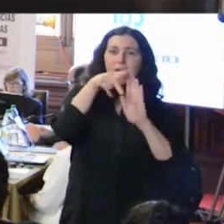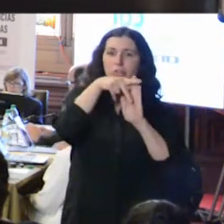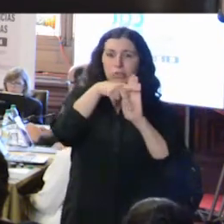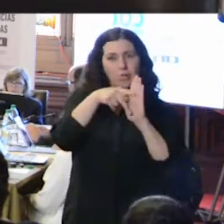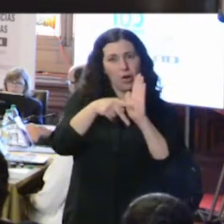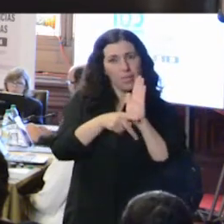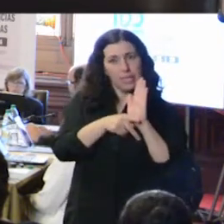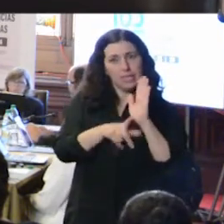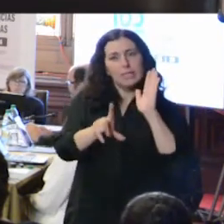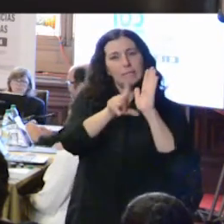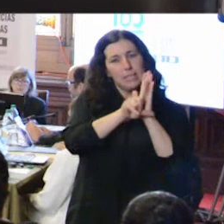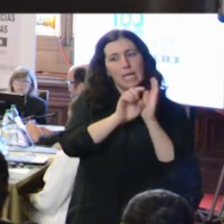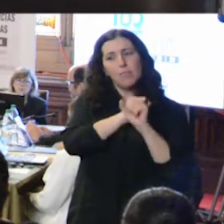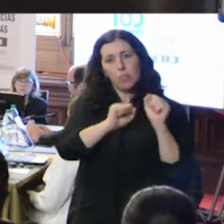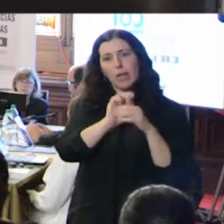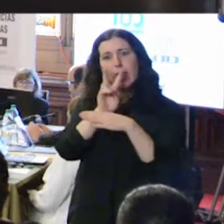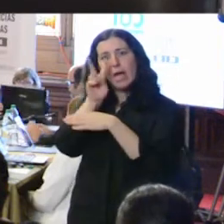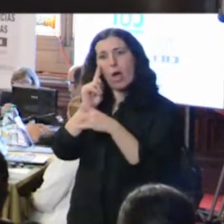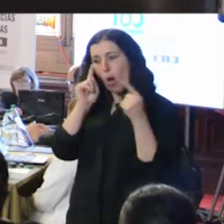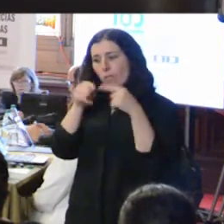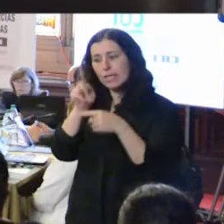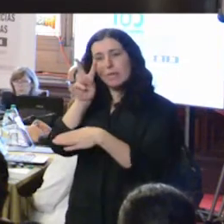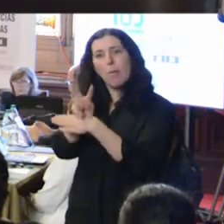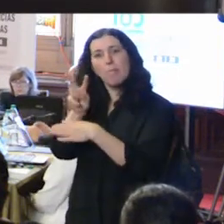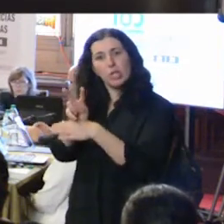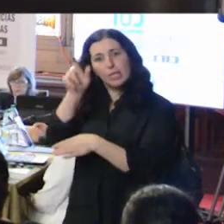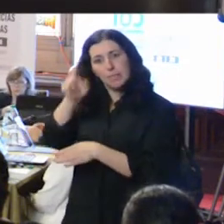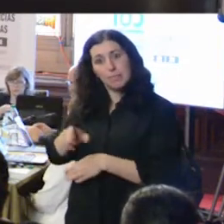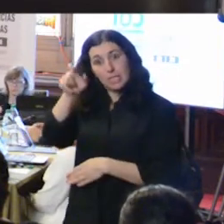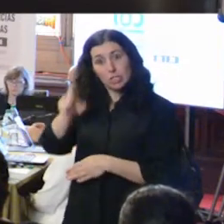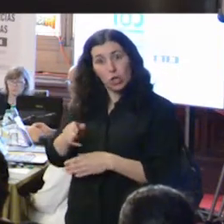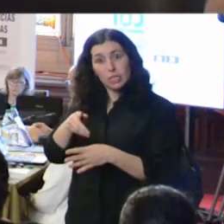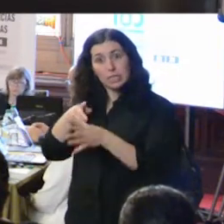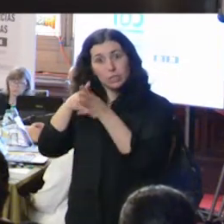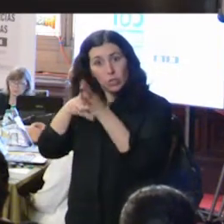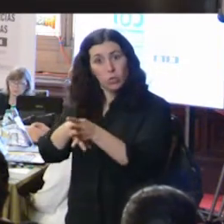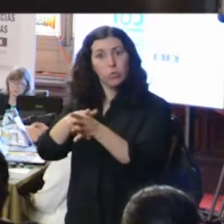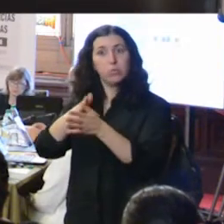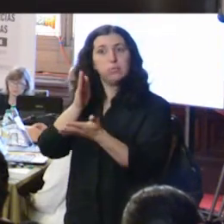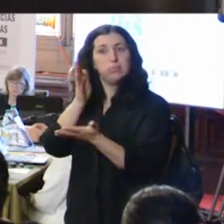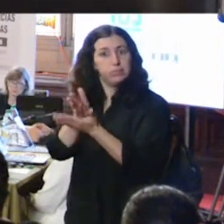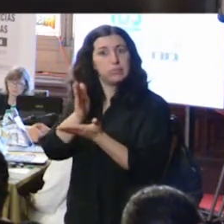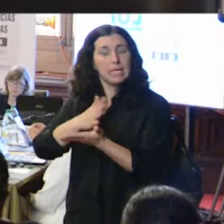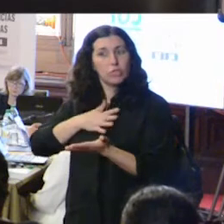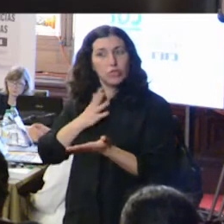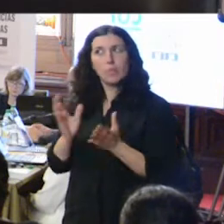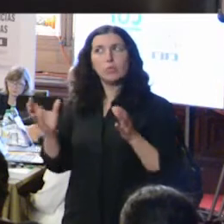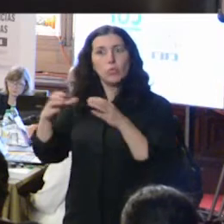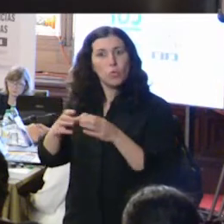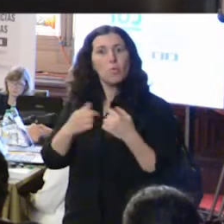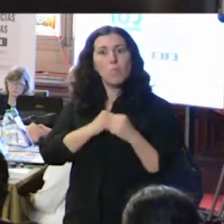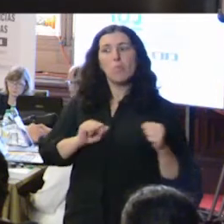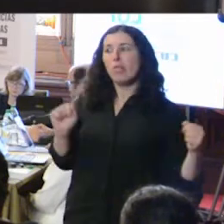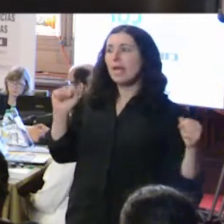defensoras y defensores de derechos humanos, y sí. Yo quisiera, y perdón lo extendido de mi intervención, pero sí